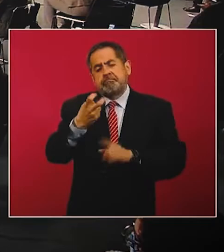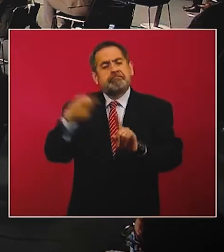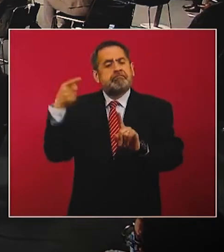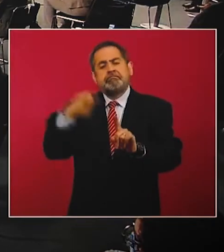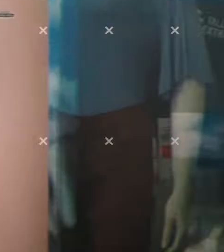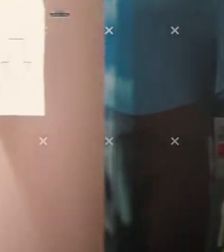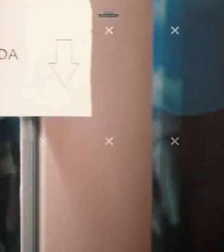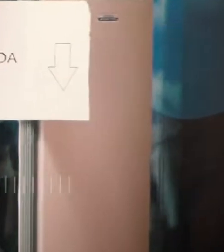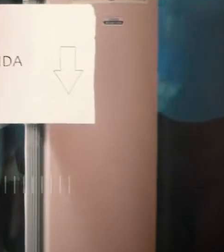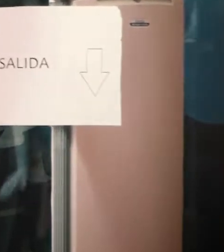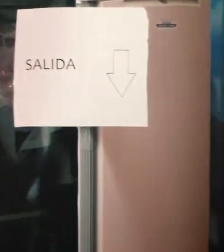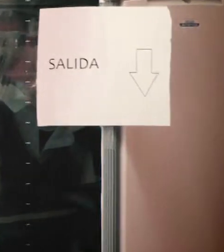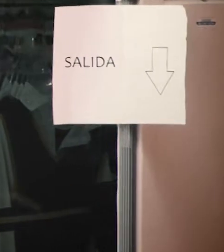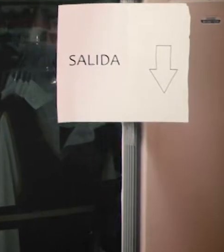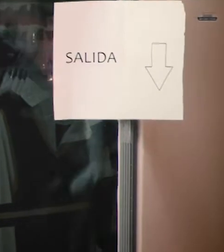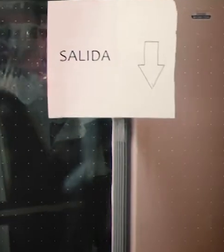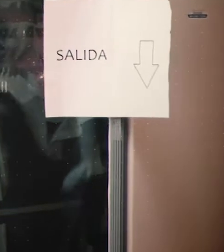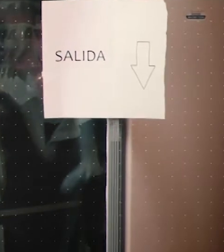meta